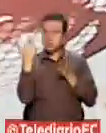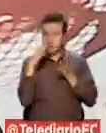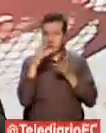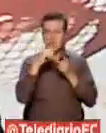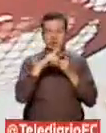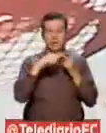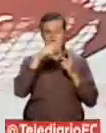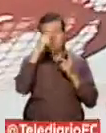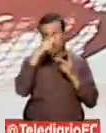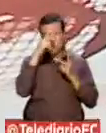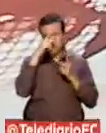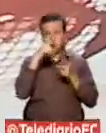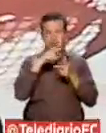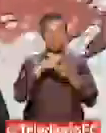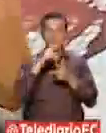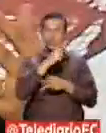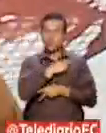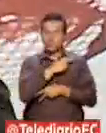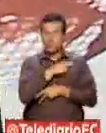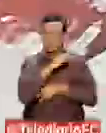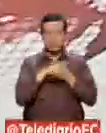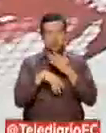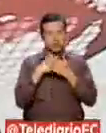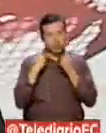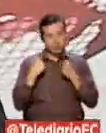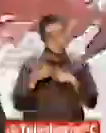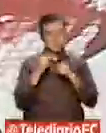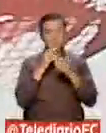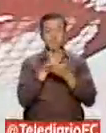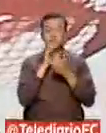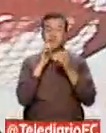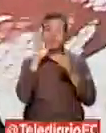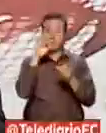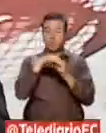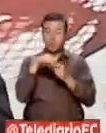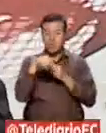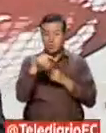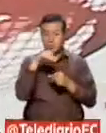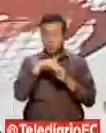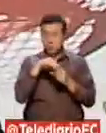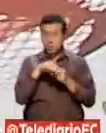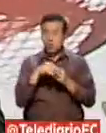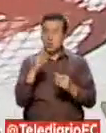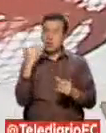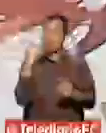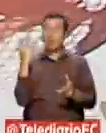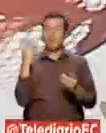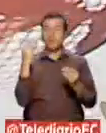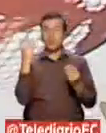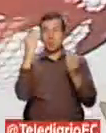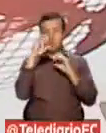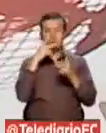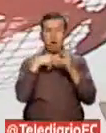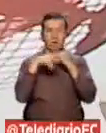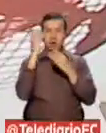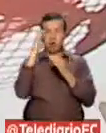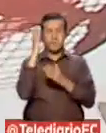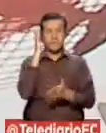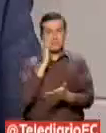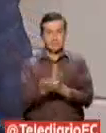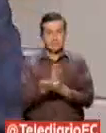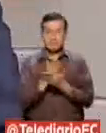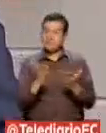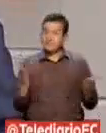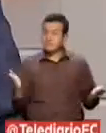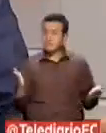México, y a nivel desde la academia y uniendo fuerzas con los medios, poder que estas elecciones no sean como las anteriores, donde circuló la mayor cantidad de información falsa.